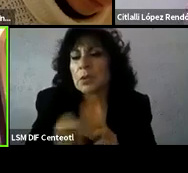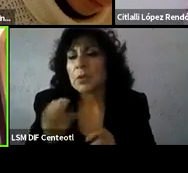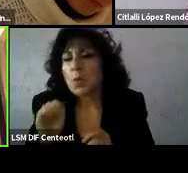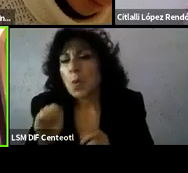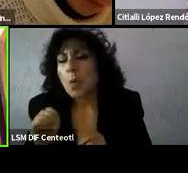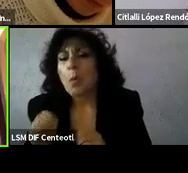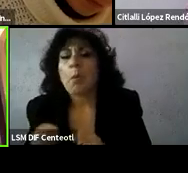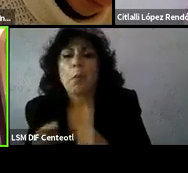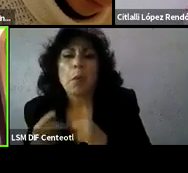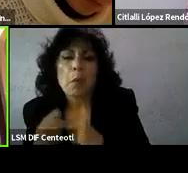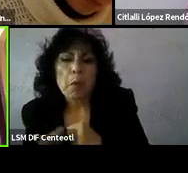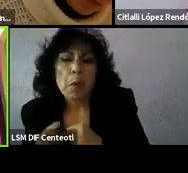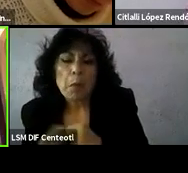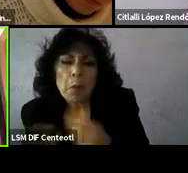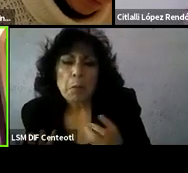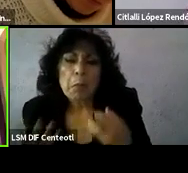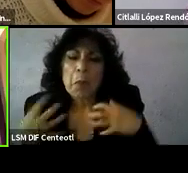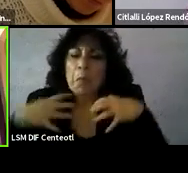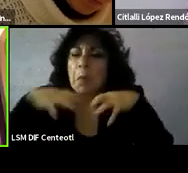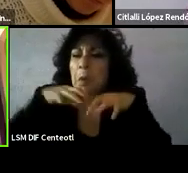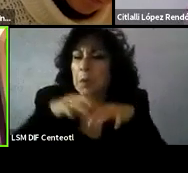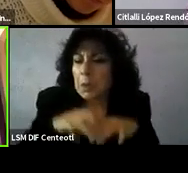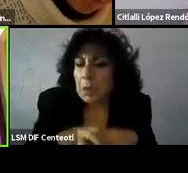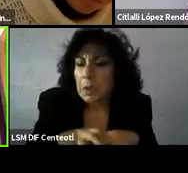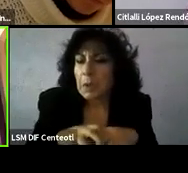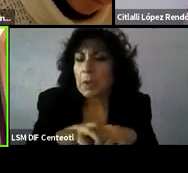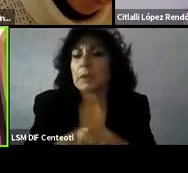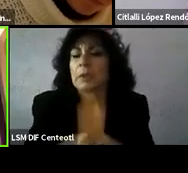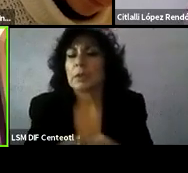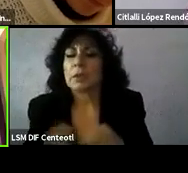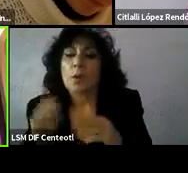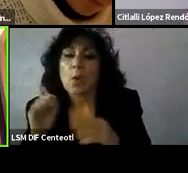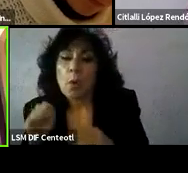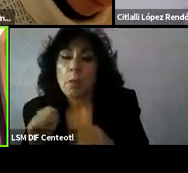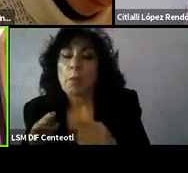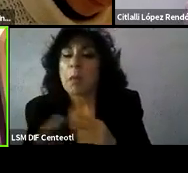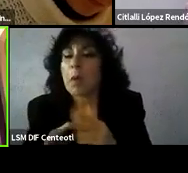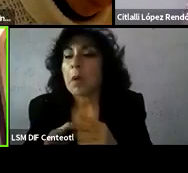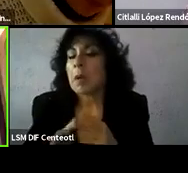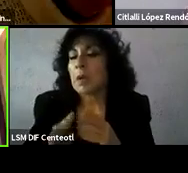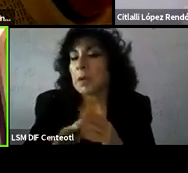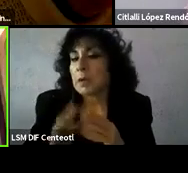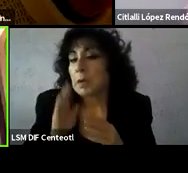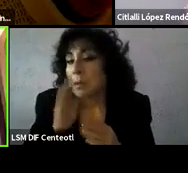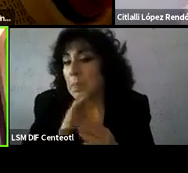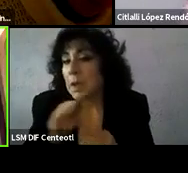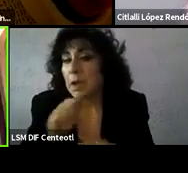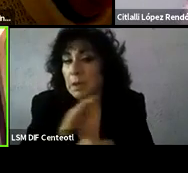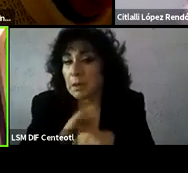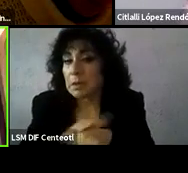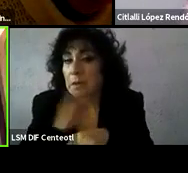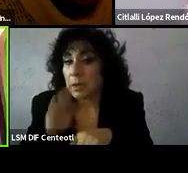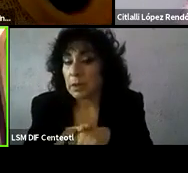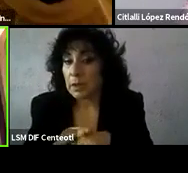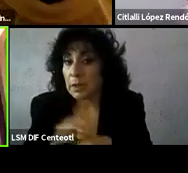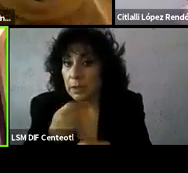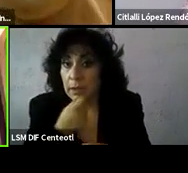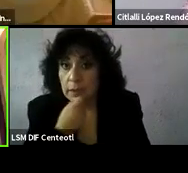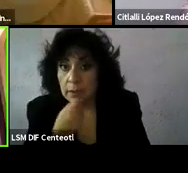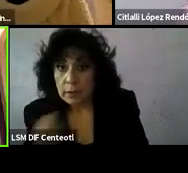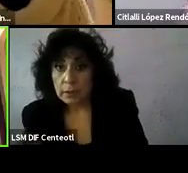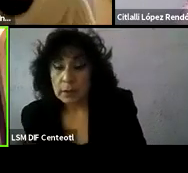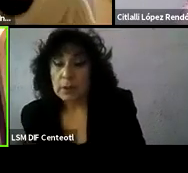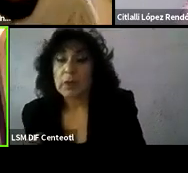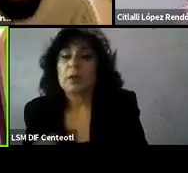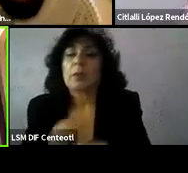de poderse integrar a la escuela, o que están mal en las calificaciones, etcétera, ¿no? Entonces los acompañan para que ellos se